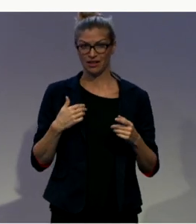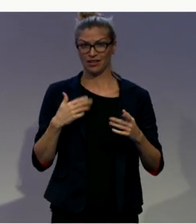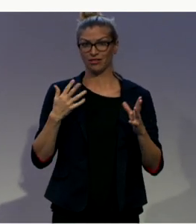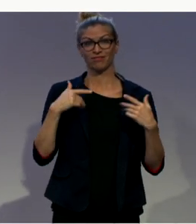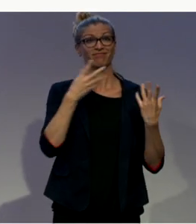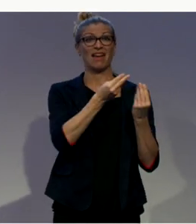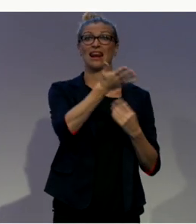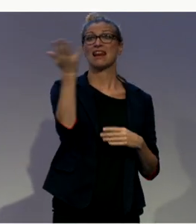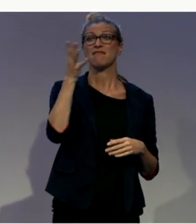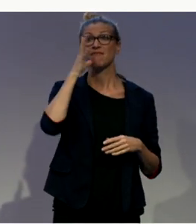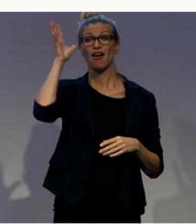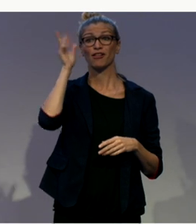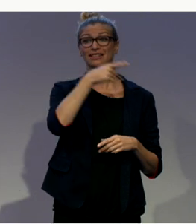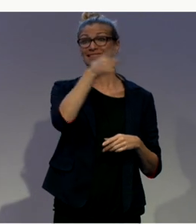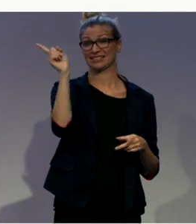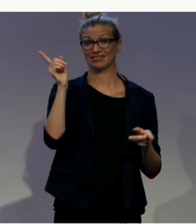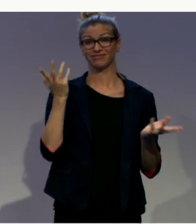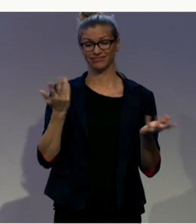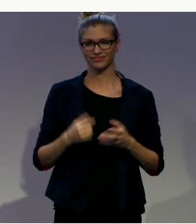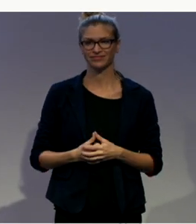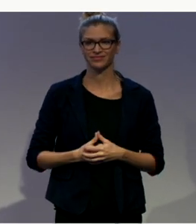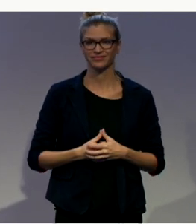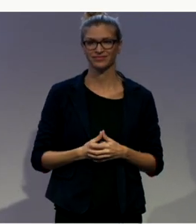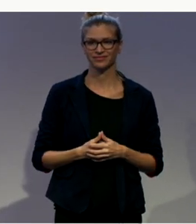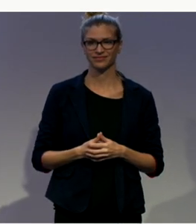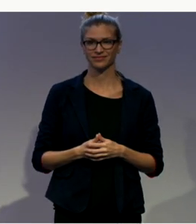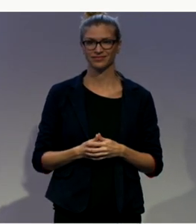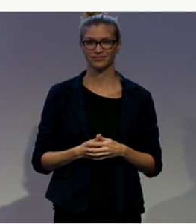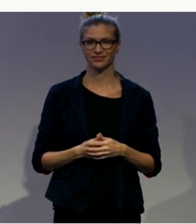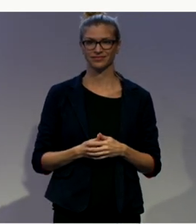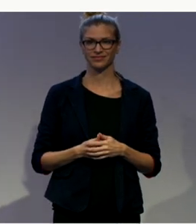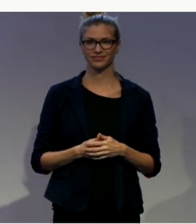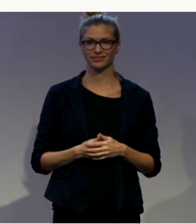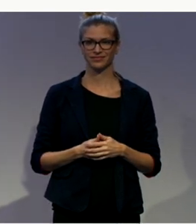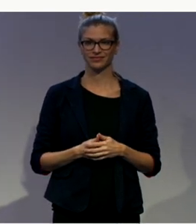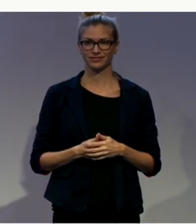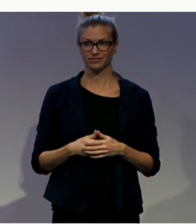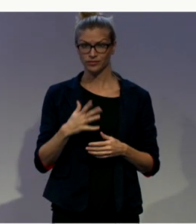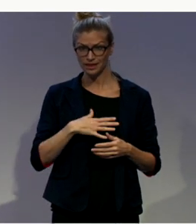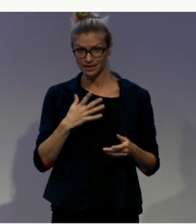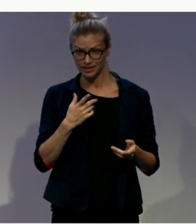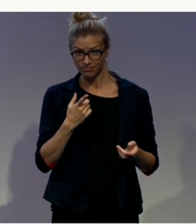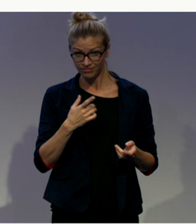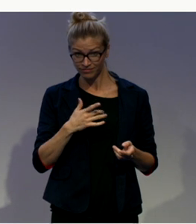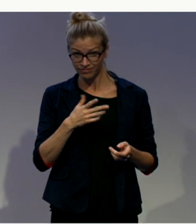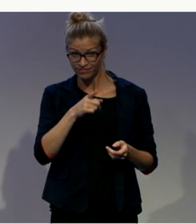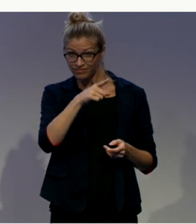would you like to give us your message as parents in this room who has listened to